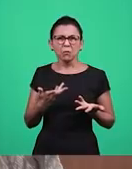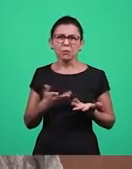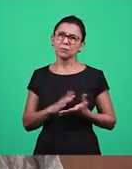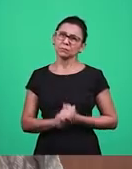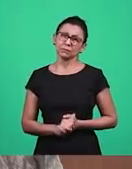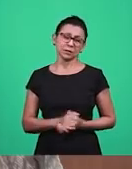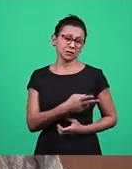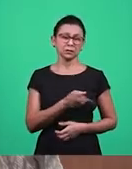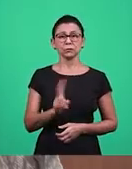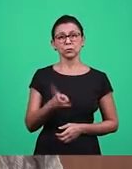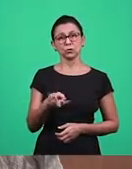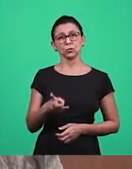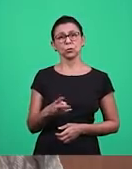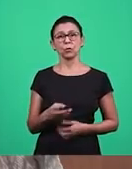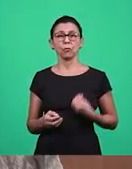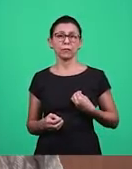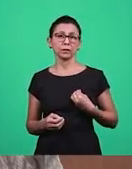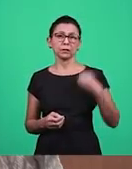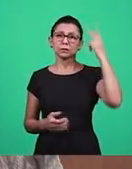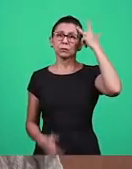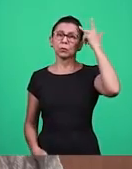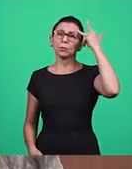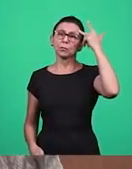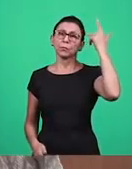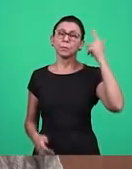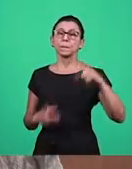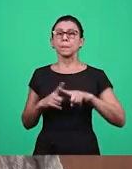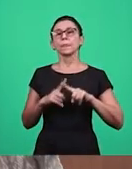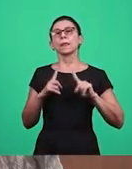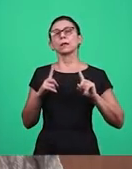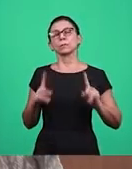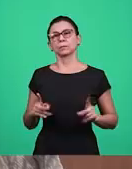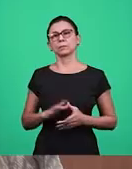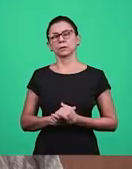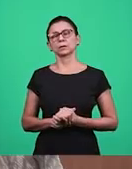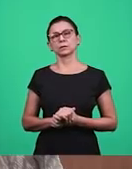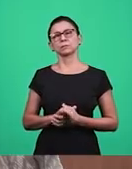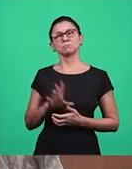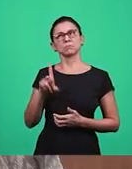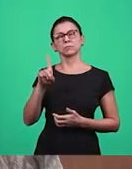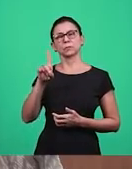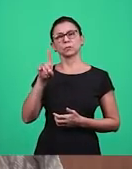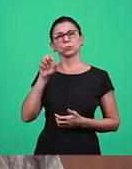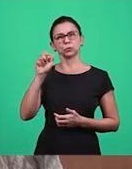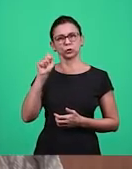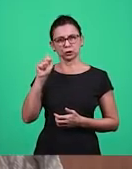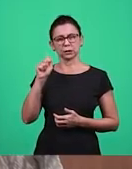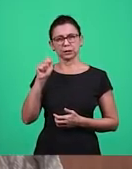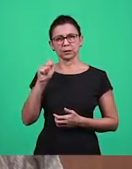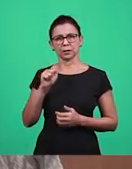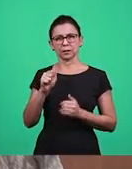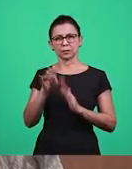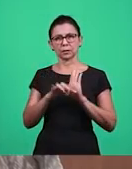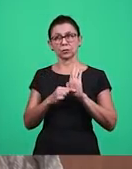vida de él fue totalmente normal. Pero un día, él recibe a Natán. Por eso la palabra dice,